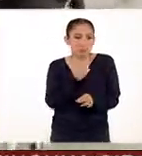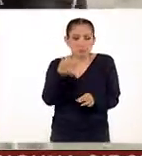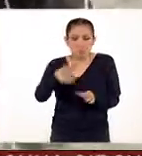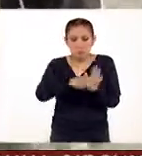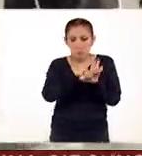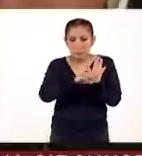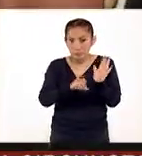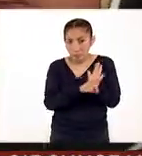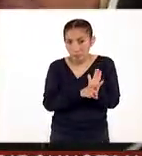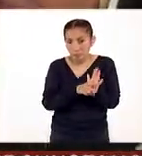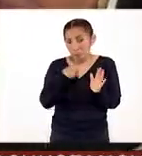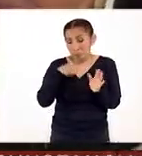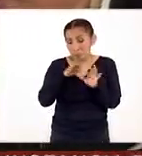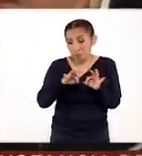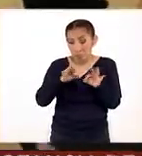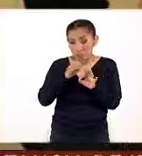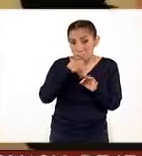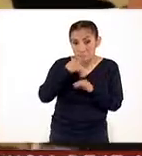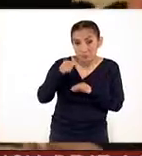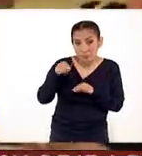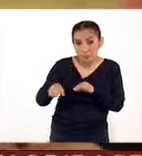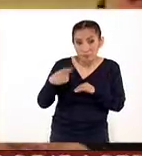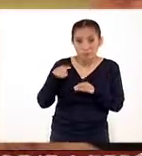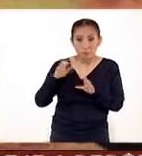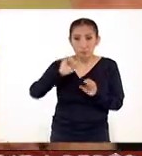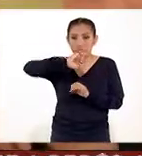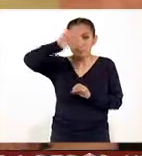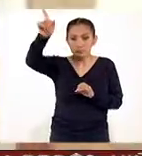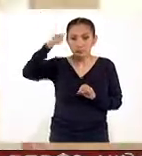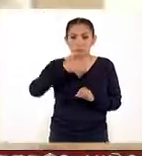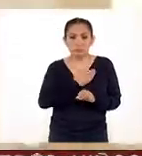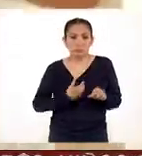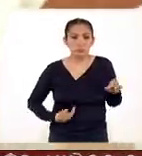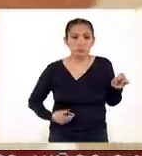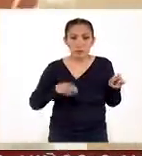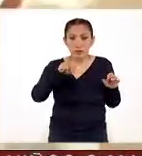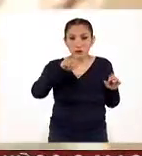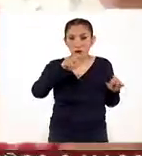método vale la pena destacar que personalidades